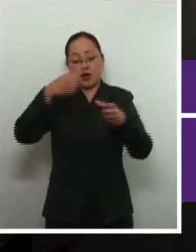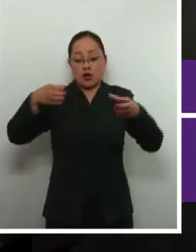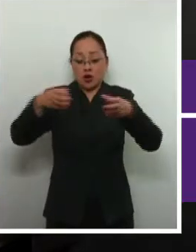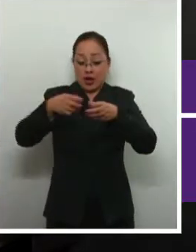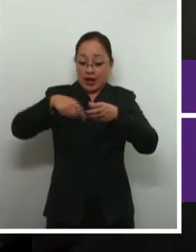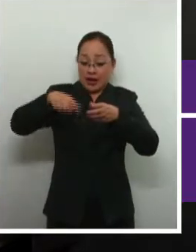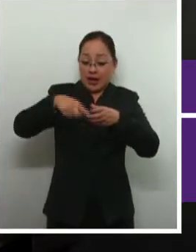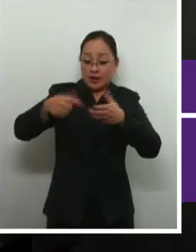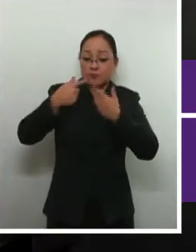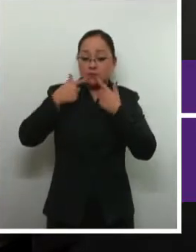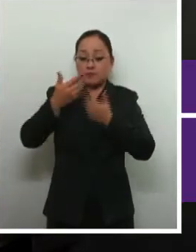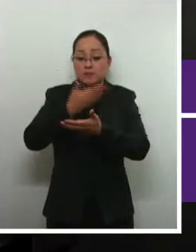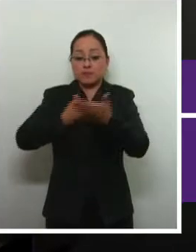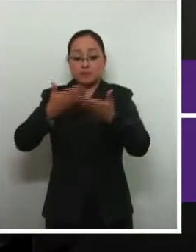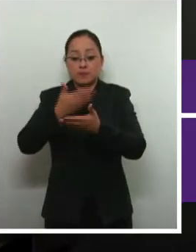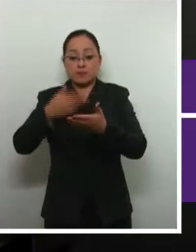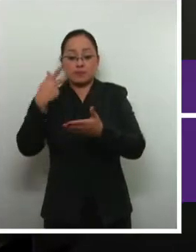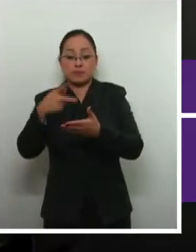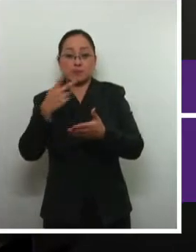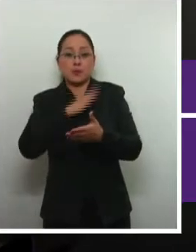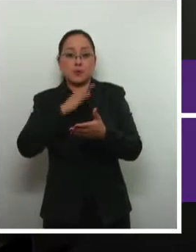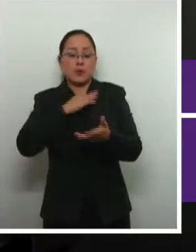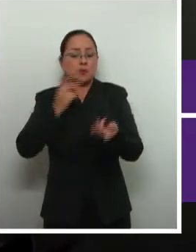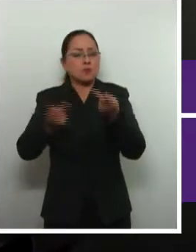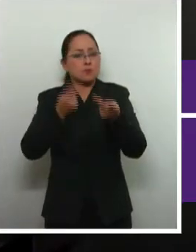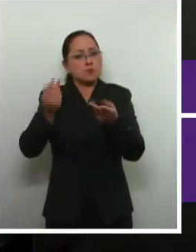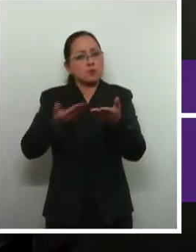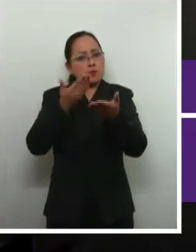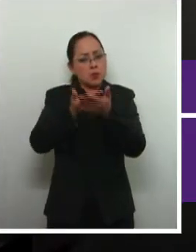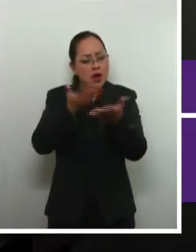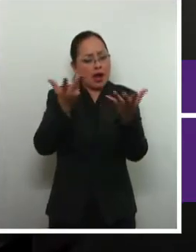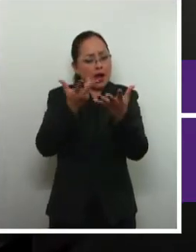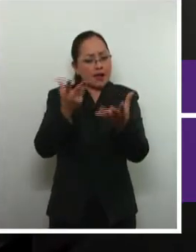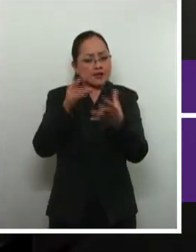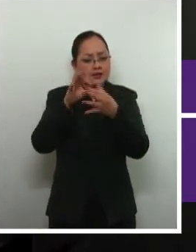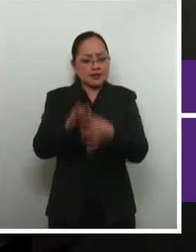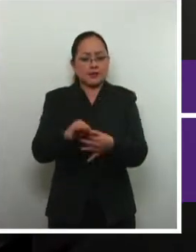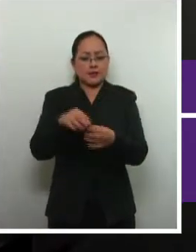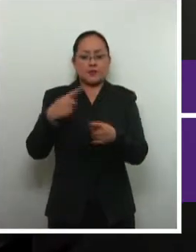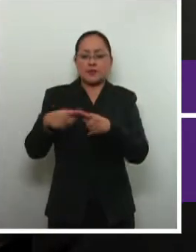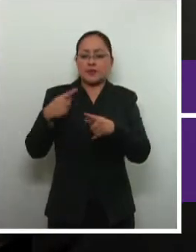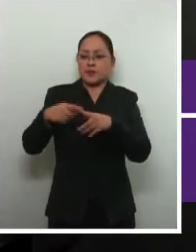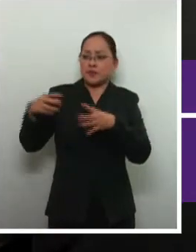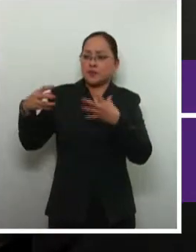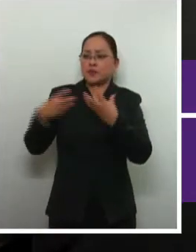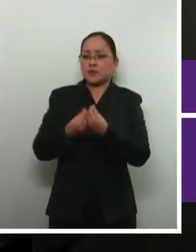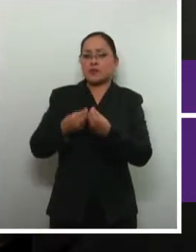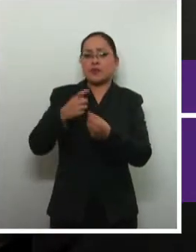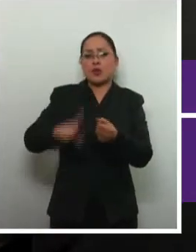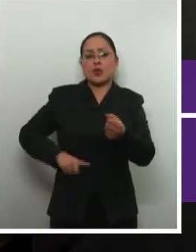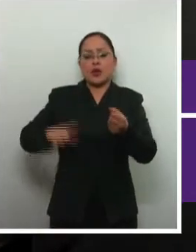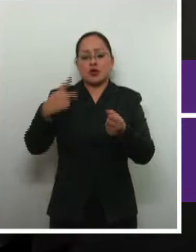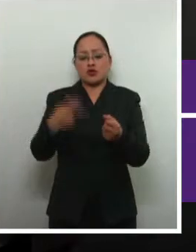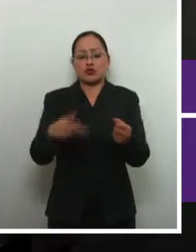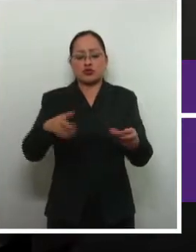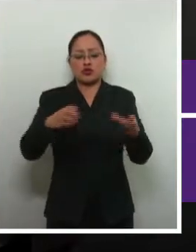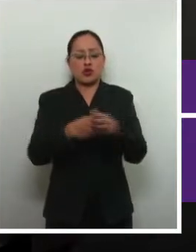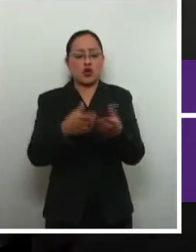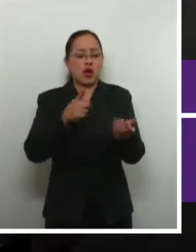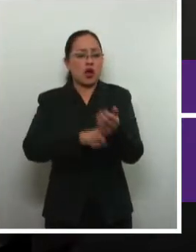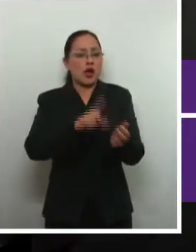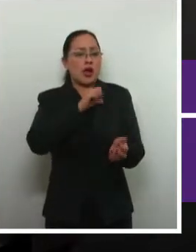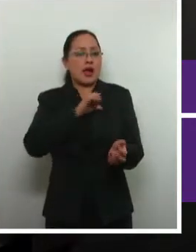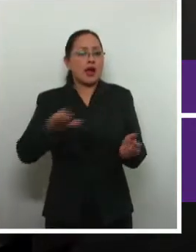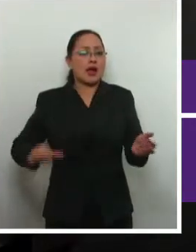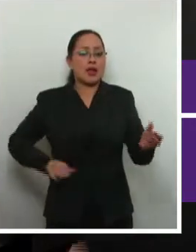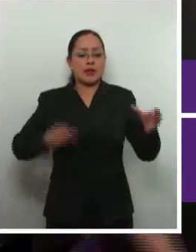diálogo público con carácter consultivo y propositivo. Colaborará con el gobierno local y las alcaldías